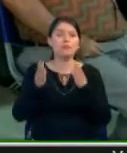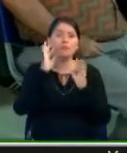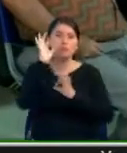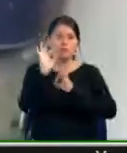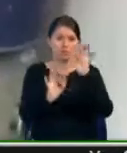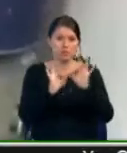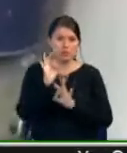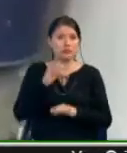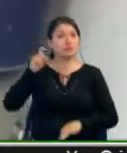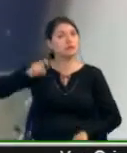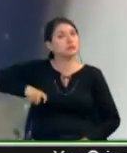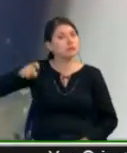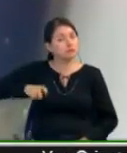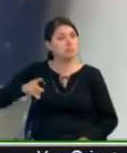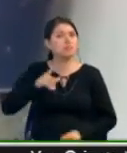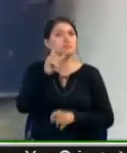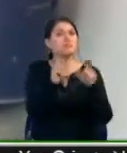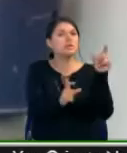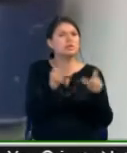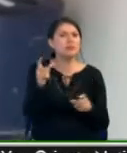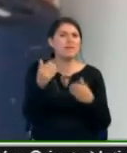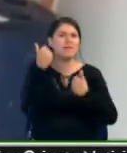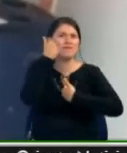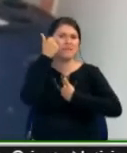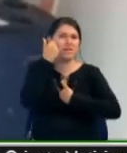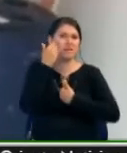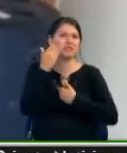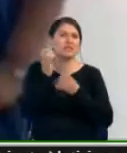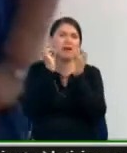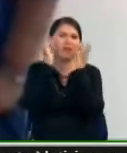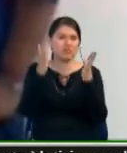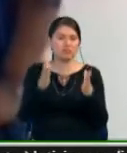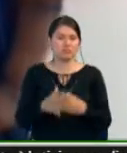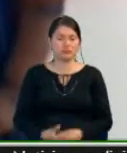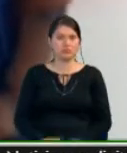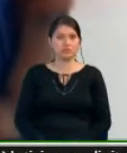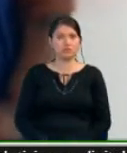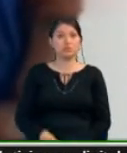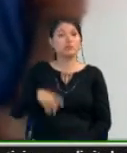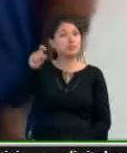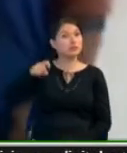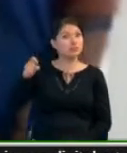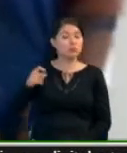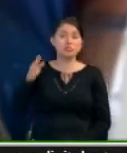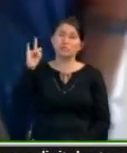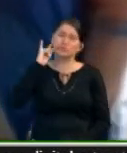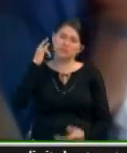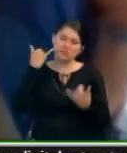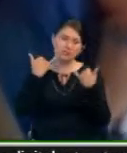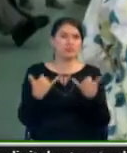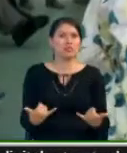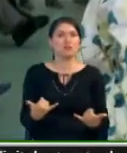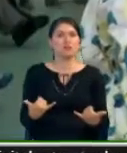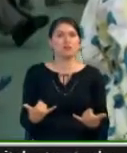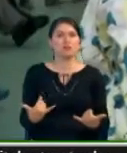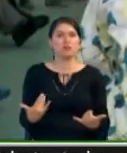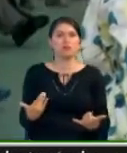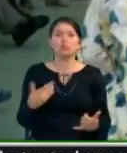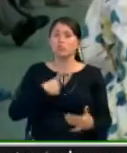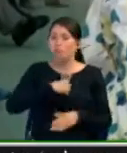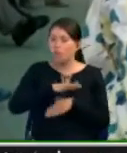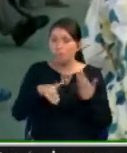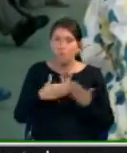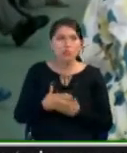cuidador, necesarios para personas con enfermedades terminales. Necesitamos que ya nos escuchen, necesitamos porque hemos ido a